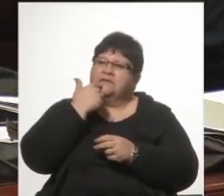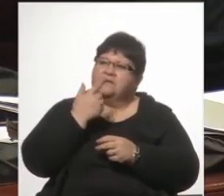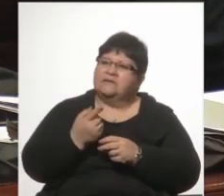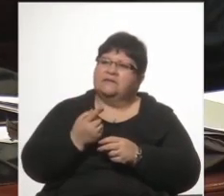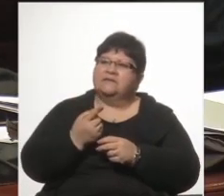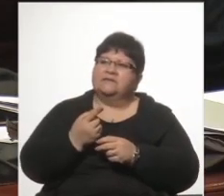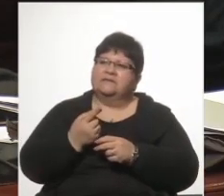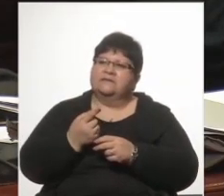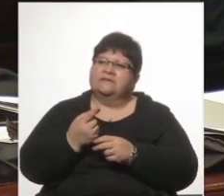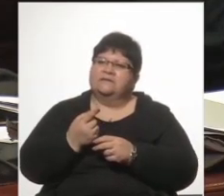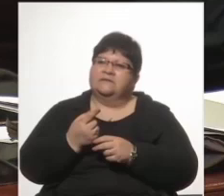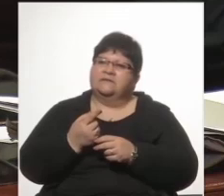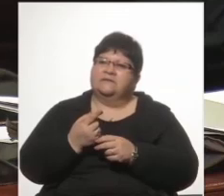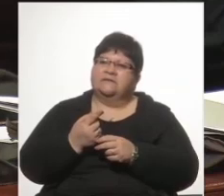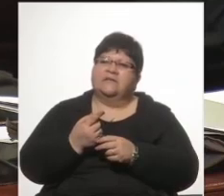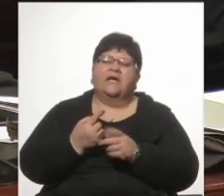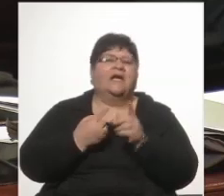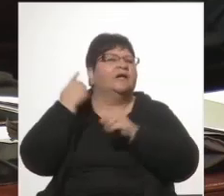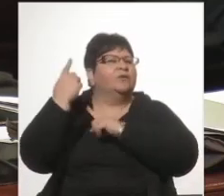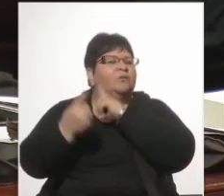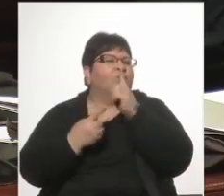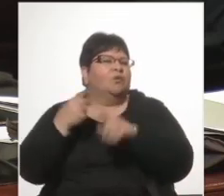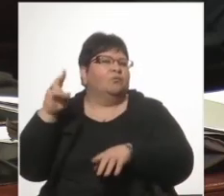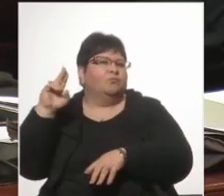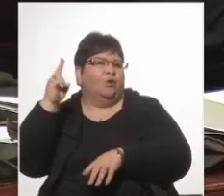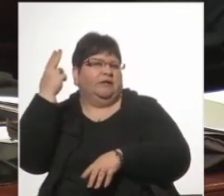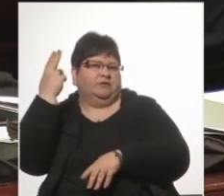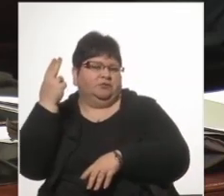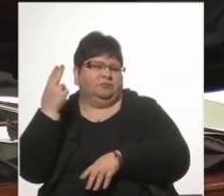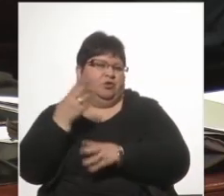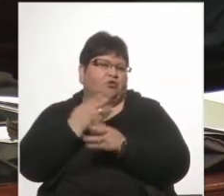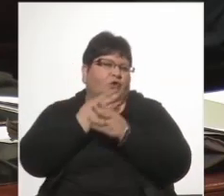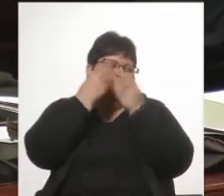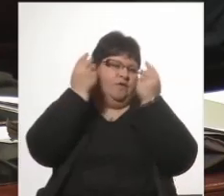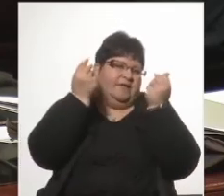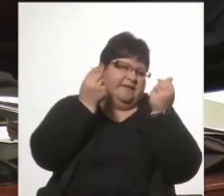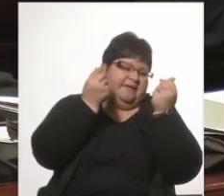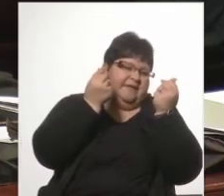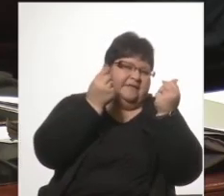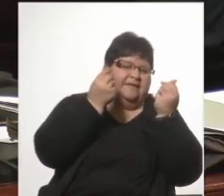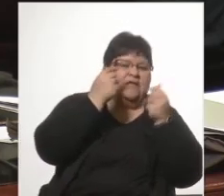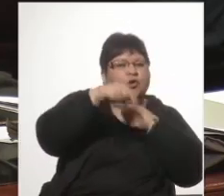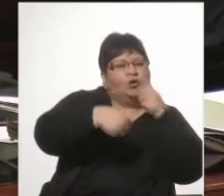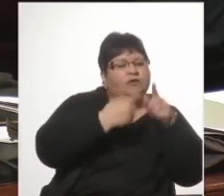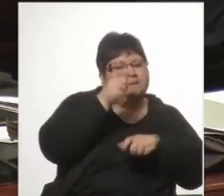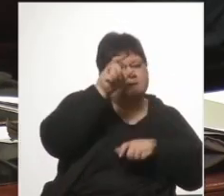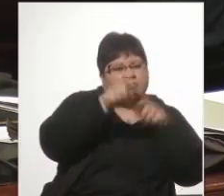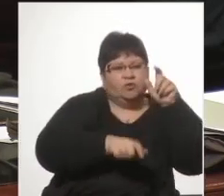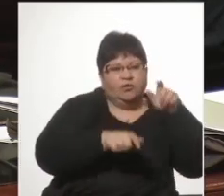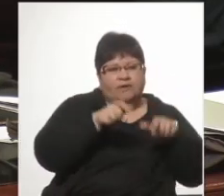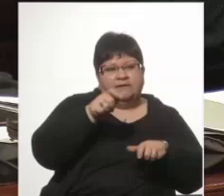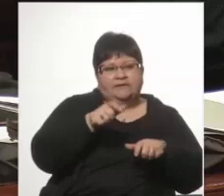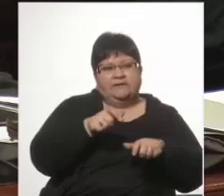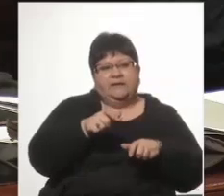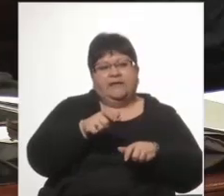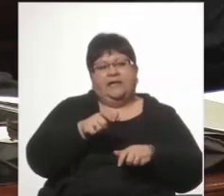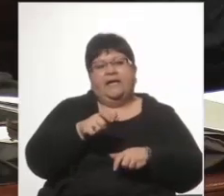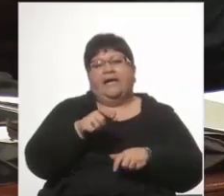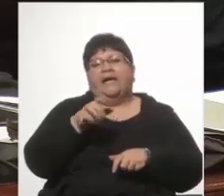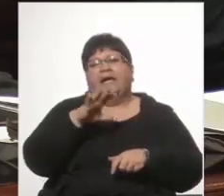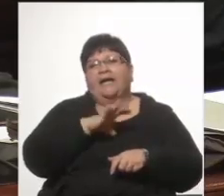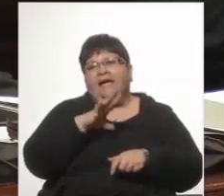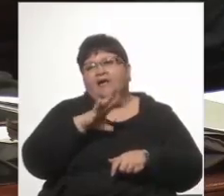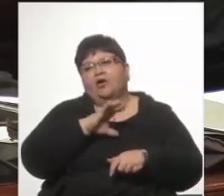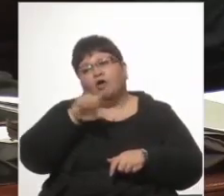a determinados muertos y se olvidan otros. En este país hubo otros muertos